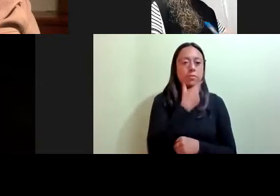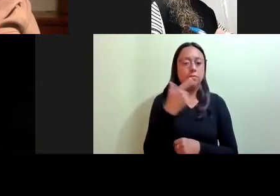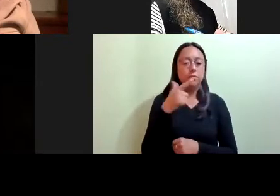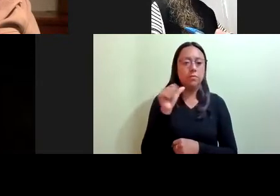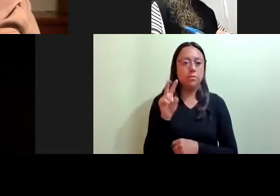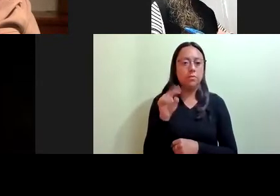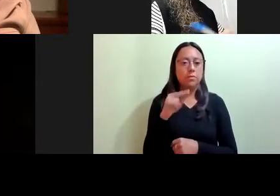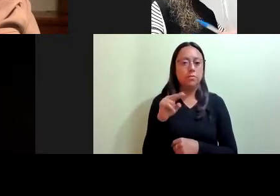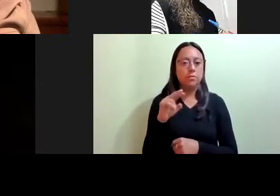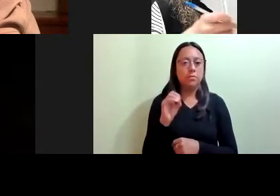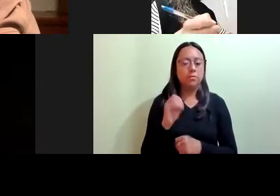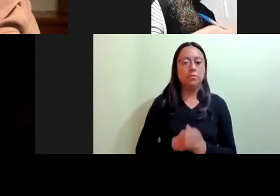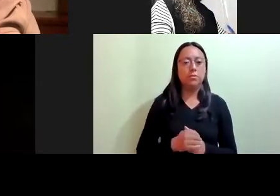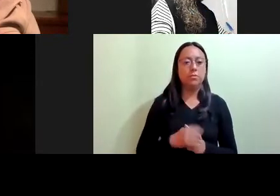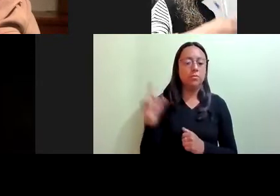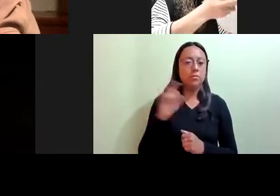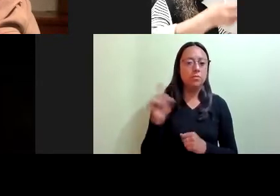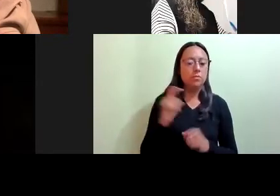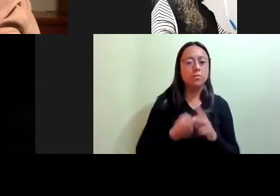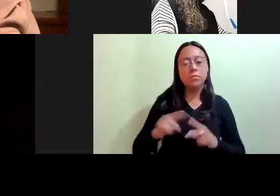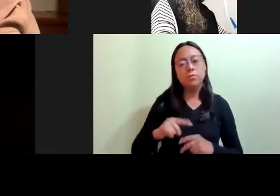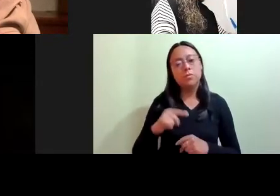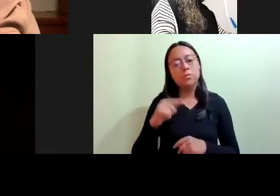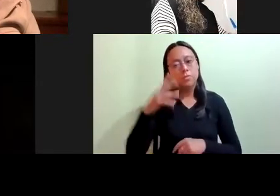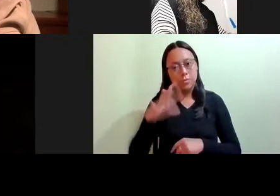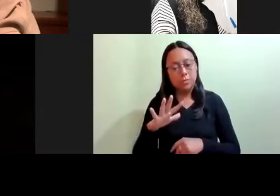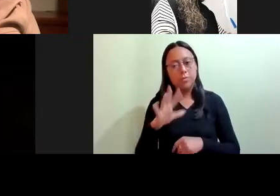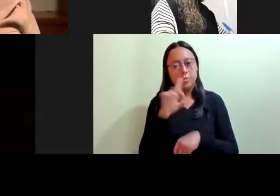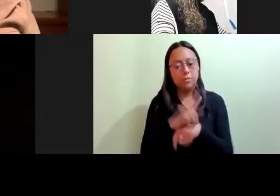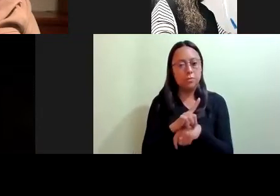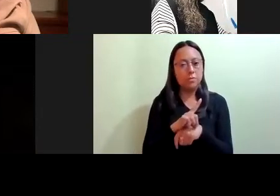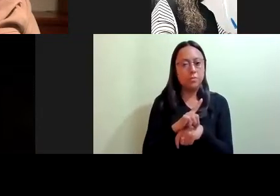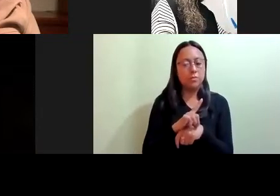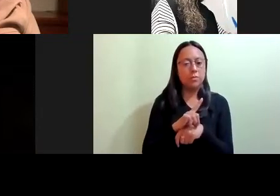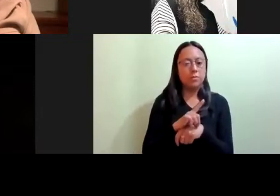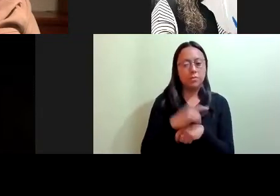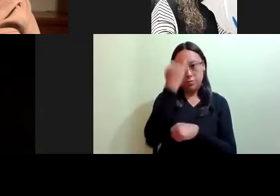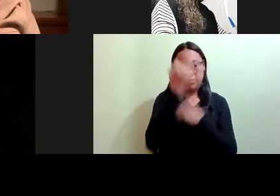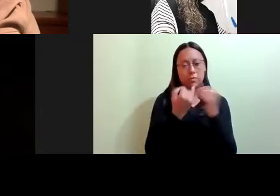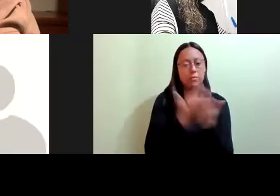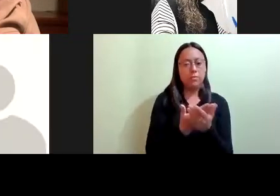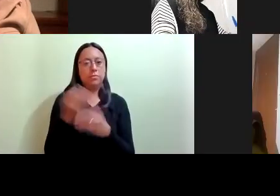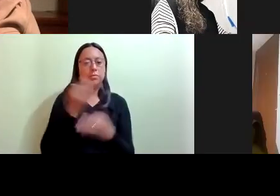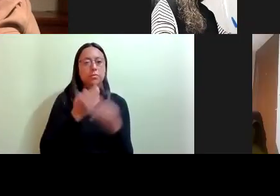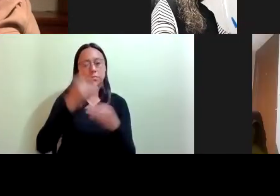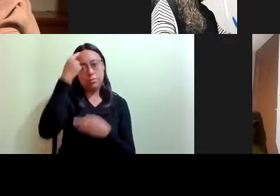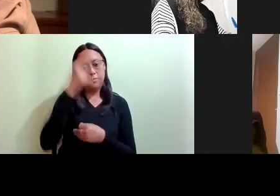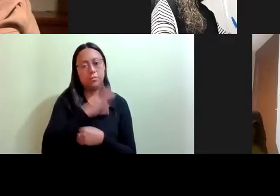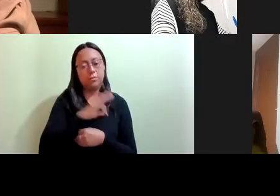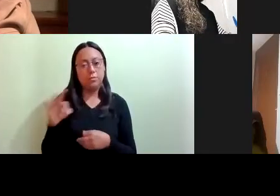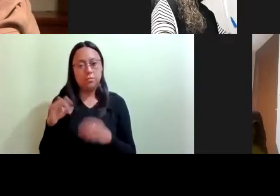¿Cuándo inician los 10 días que tienen las iniciativas para correr con los